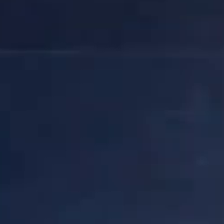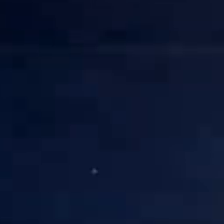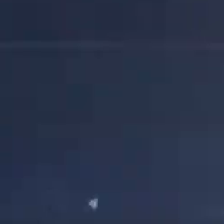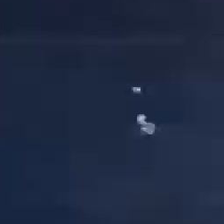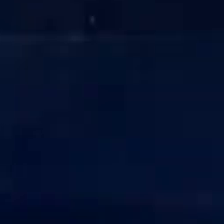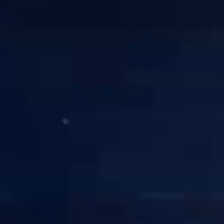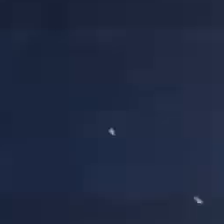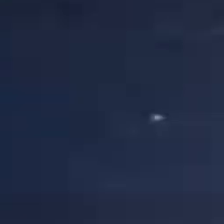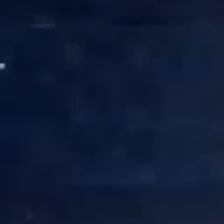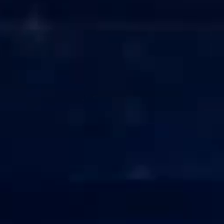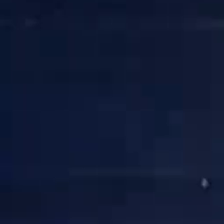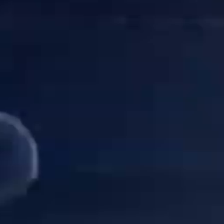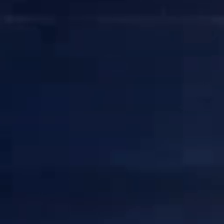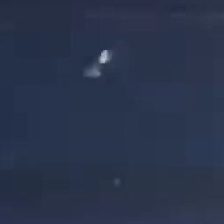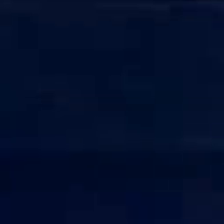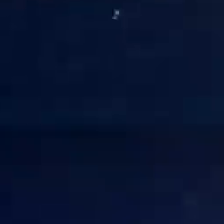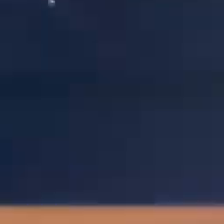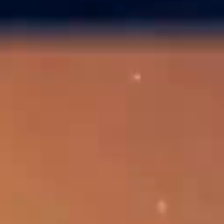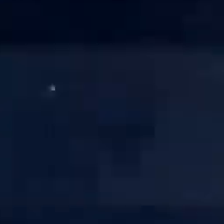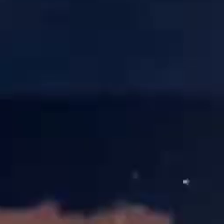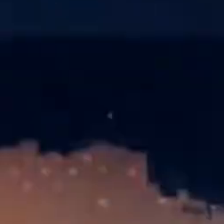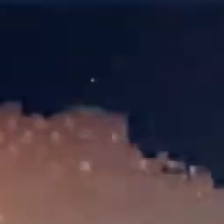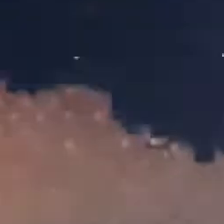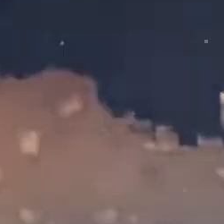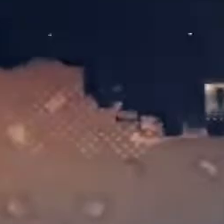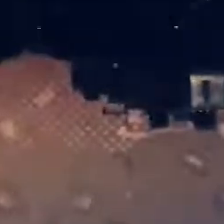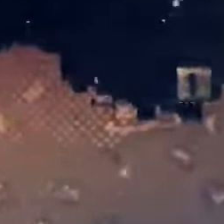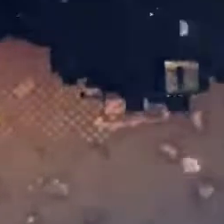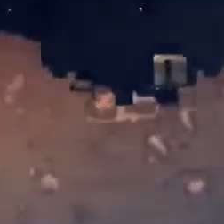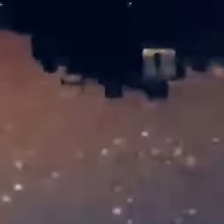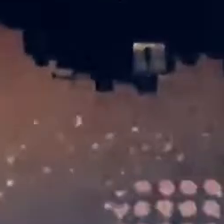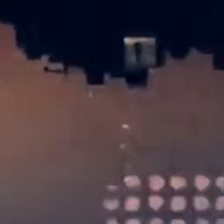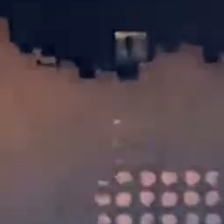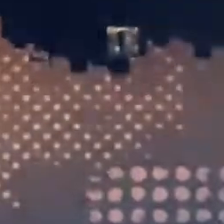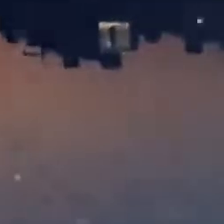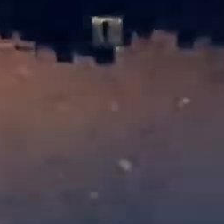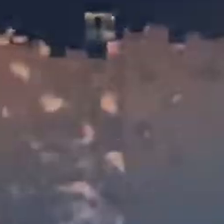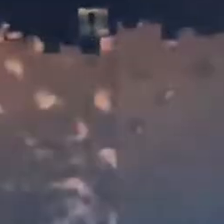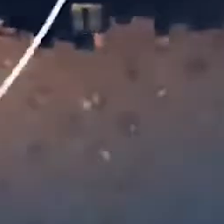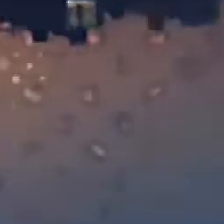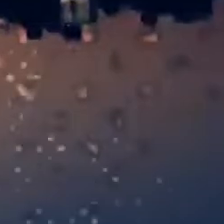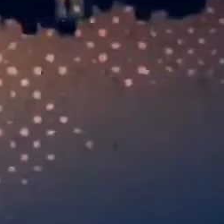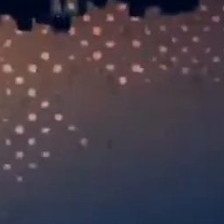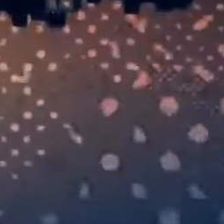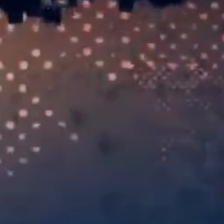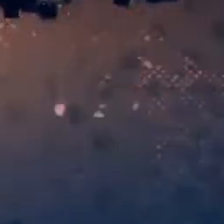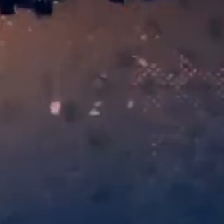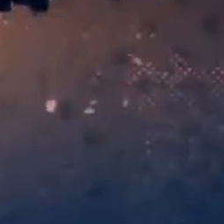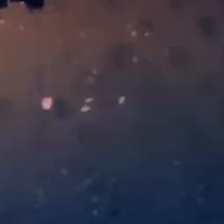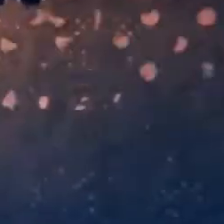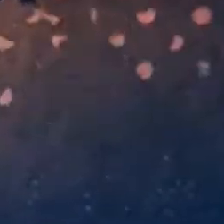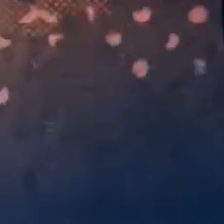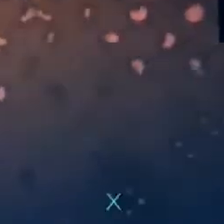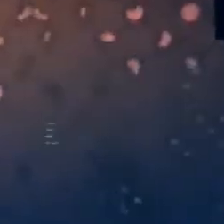el video se enciende. Entre verde y cemento en la fauna se revuelve. Historias cotidianas en un puzzle diferente. Hablando la gente se